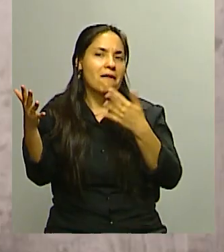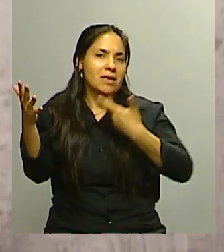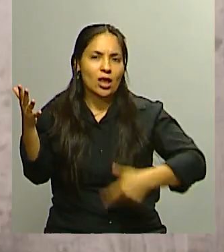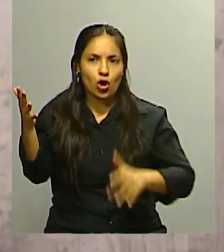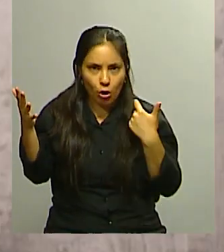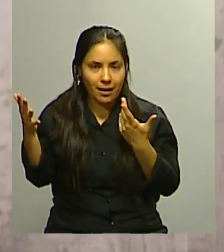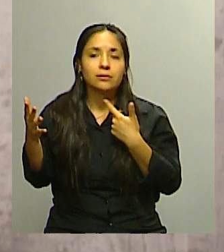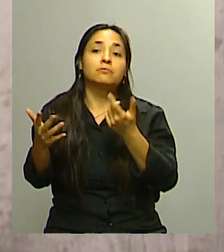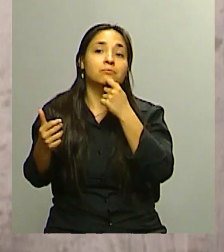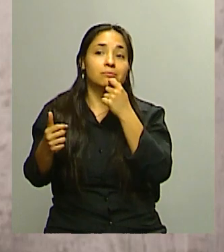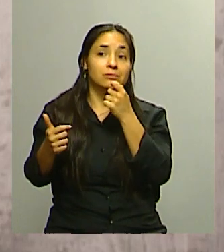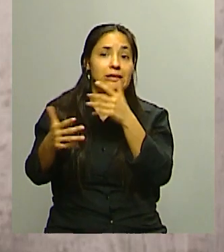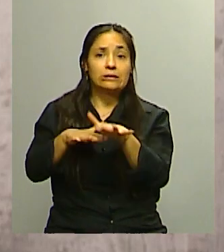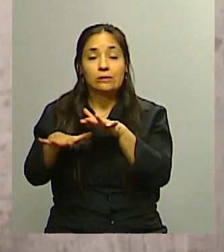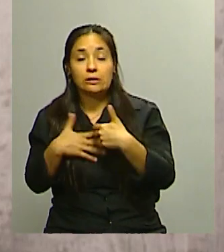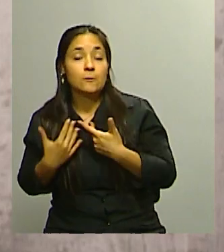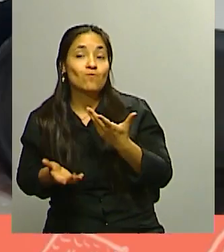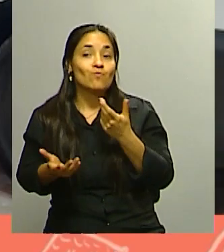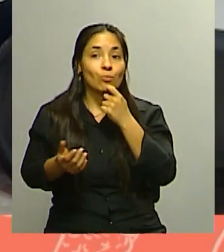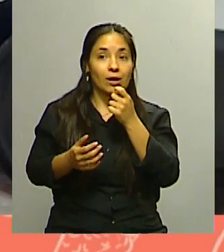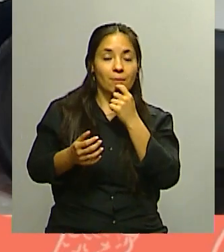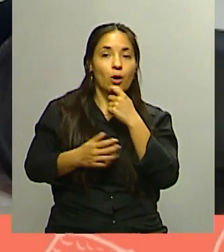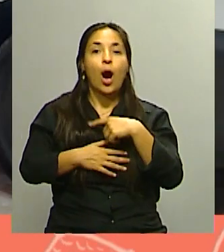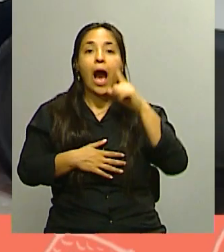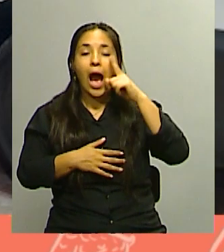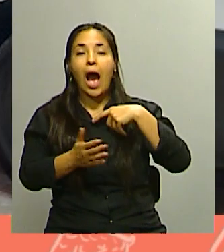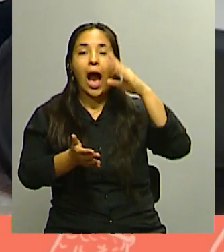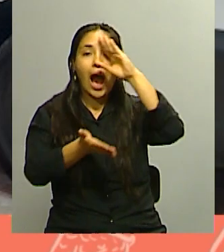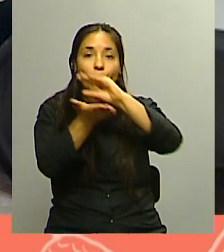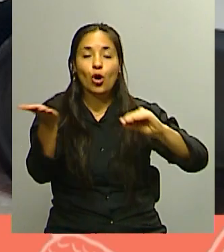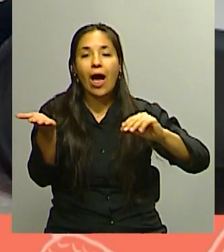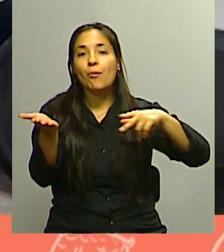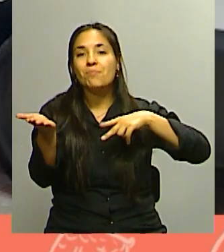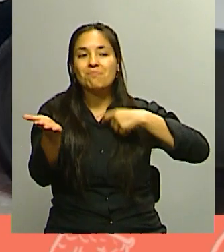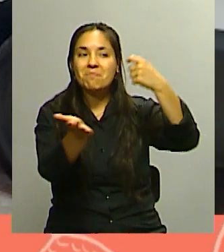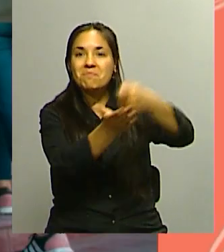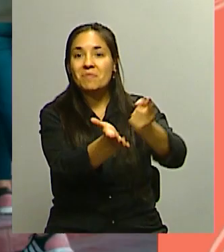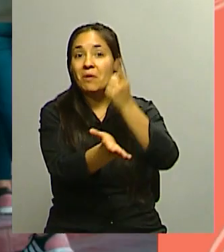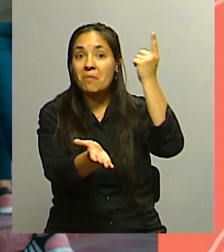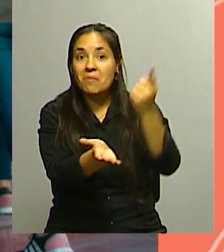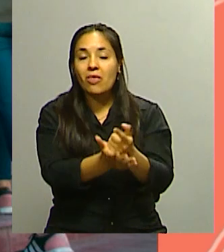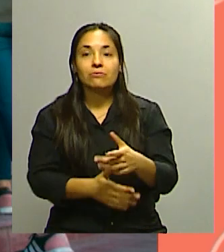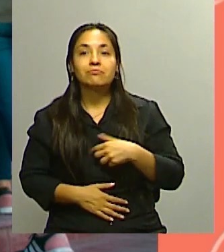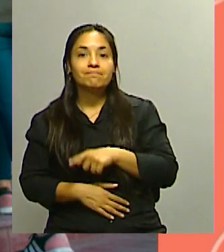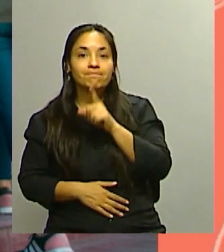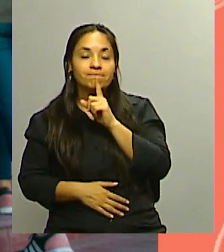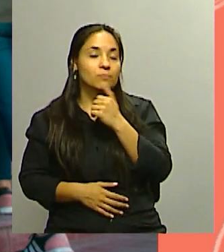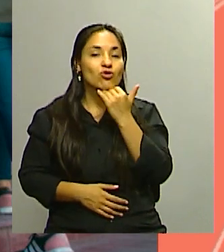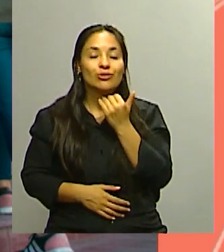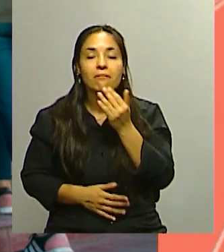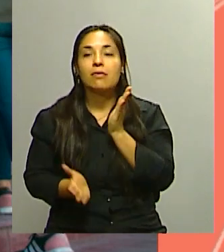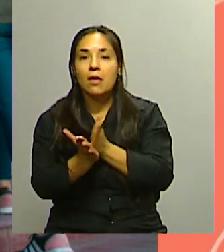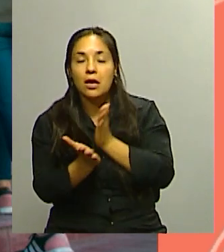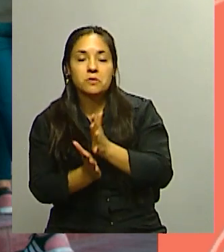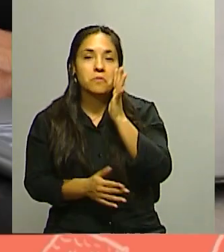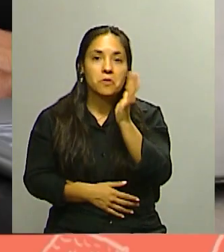que quizás por no tener los medios para contratar a un abogado particular, quedan sin saber cuáles son sus derechos o